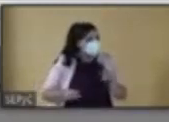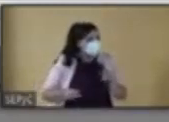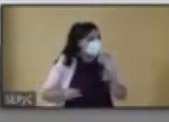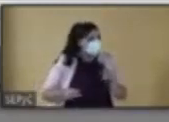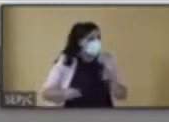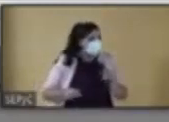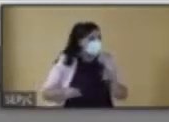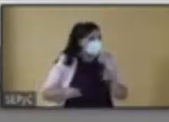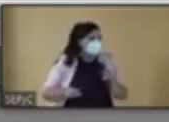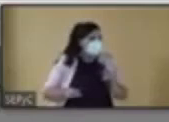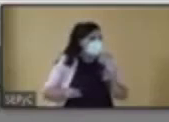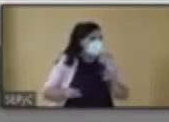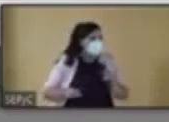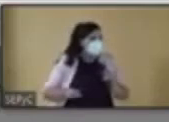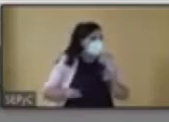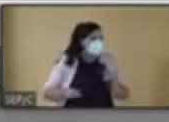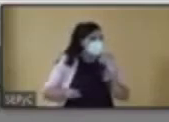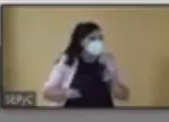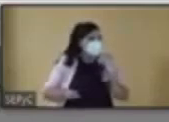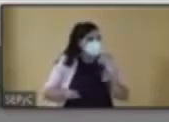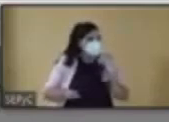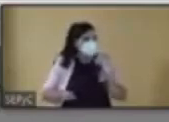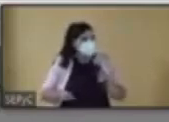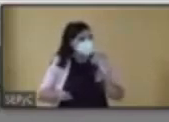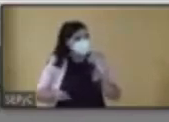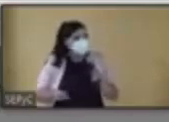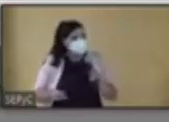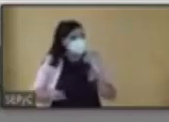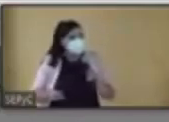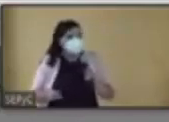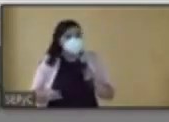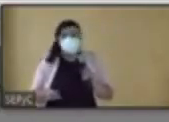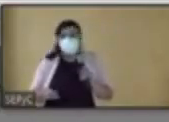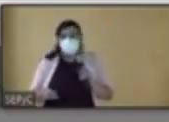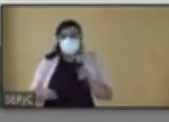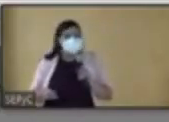el nivel u orden de gobierno, en este caso sería estatal, solo para ejemplificar